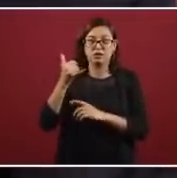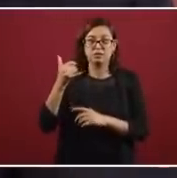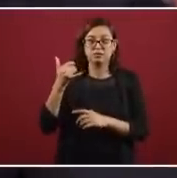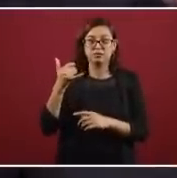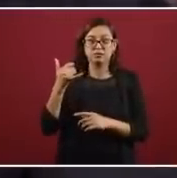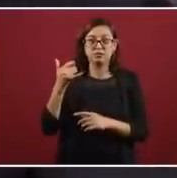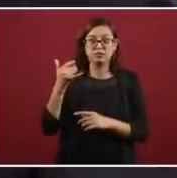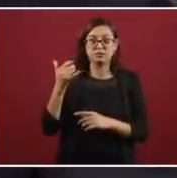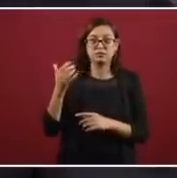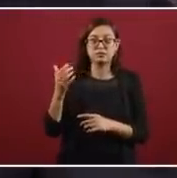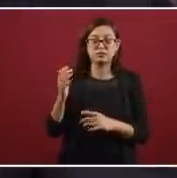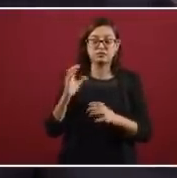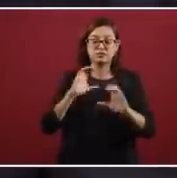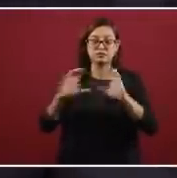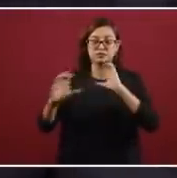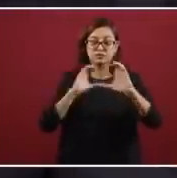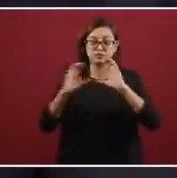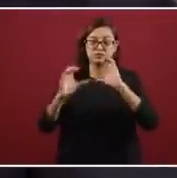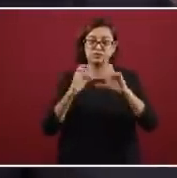comunicación